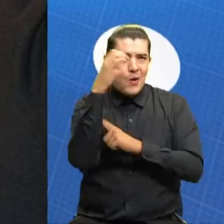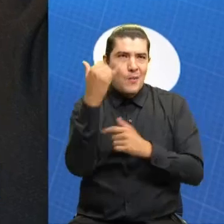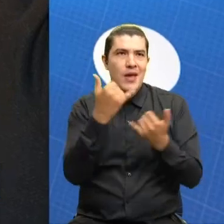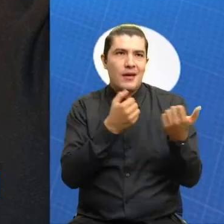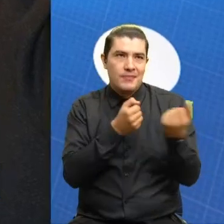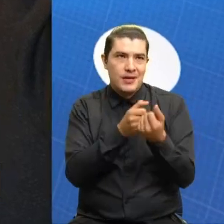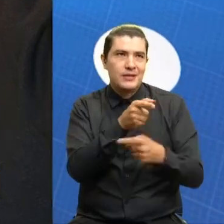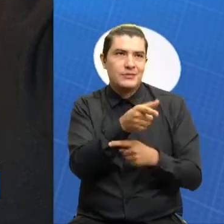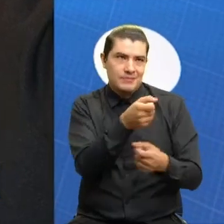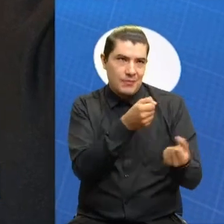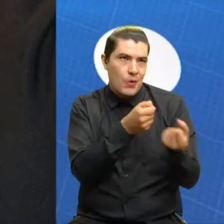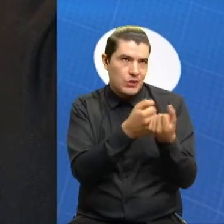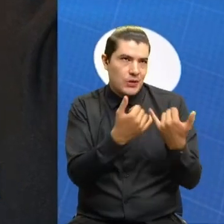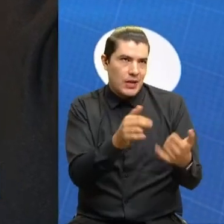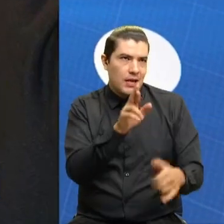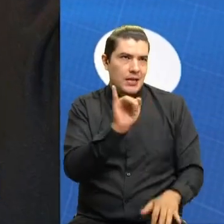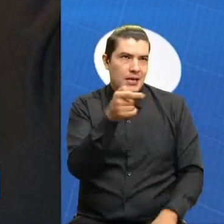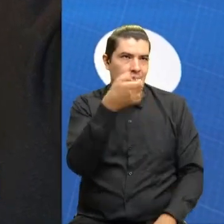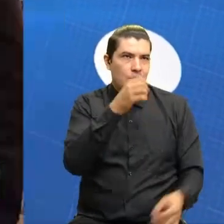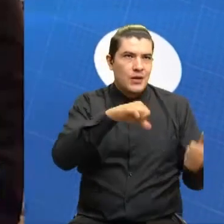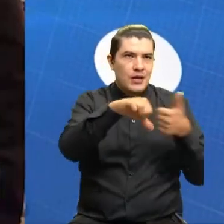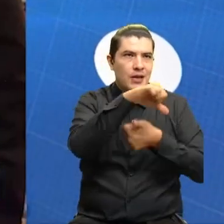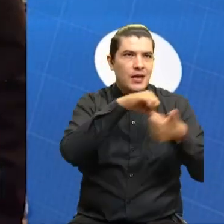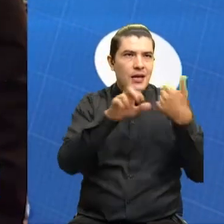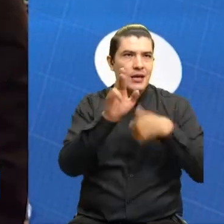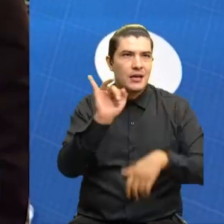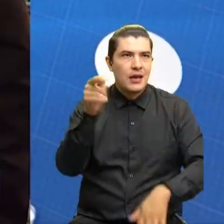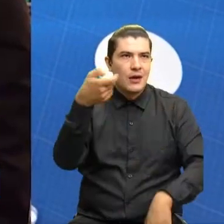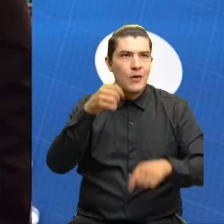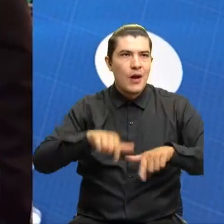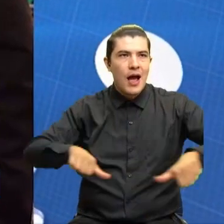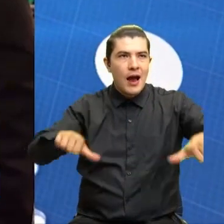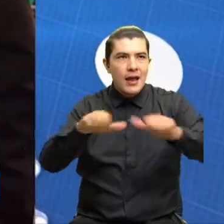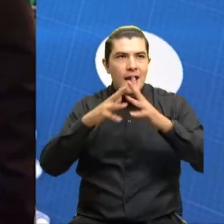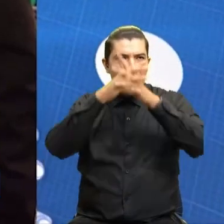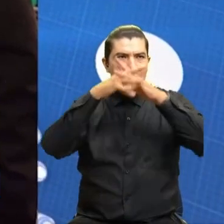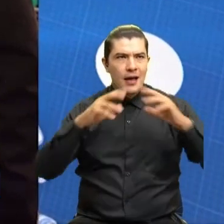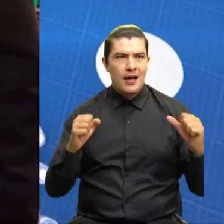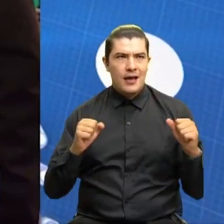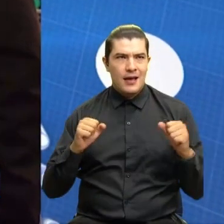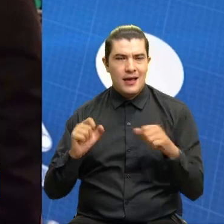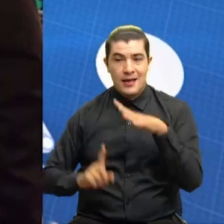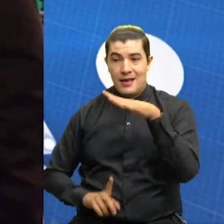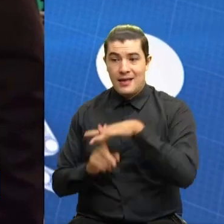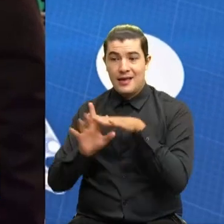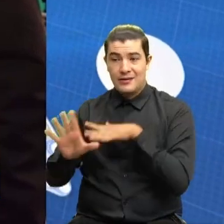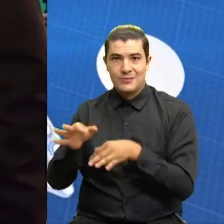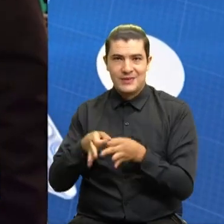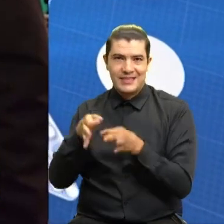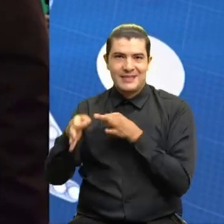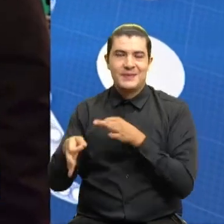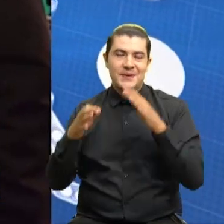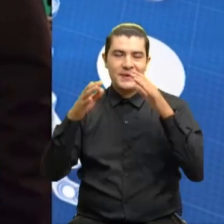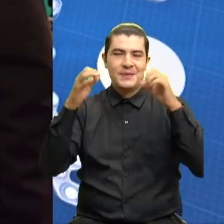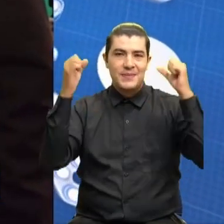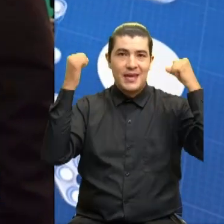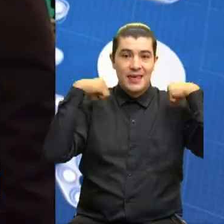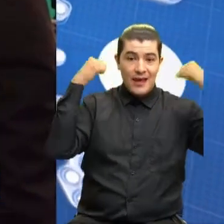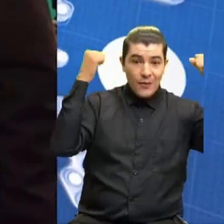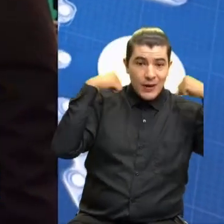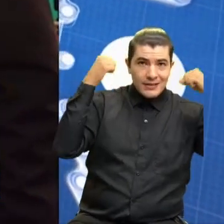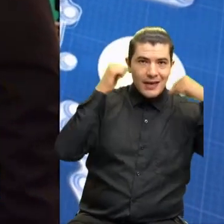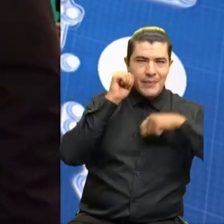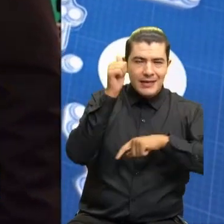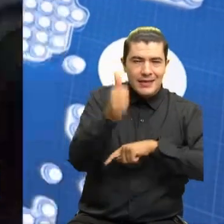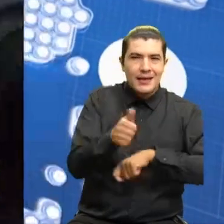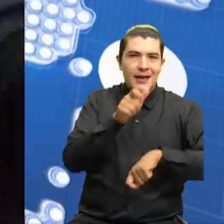acompañan a Rigo en este Giro de Rigo, edición del Chicamocha, que partirá de Piedecuesta. Aquí está con Víctor Hugo Peña, partirá de Piedecuesta mañana